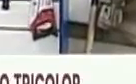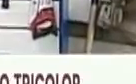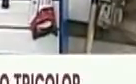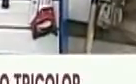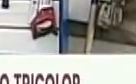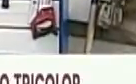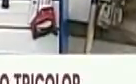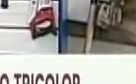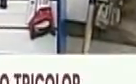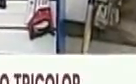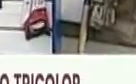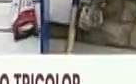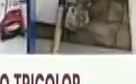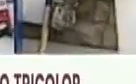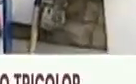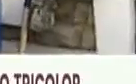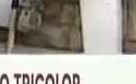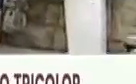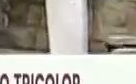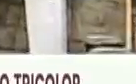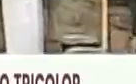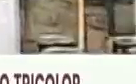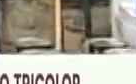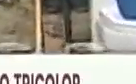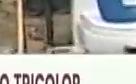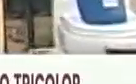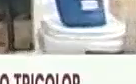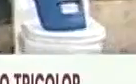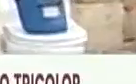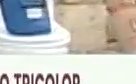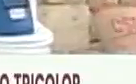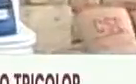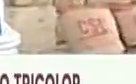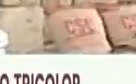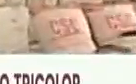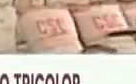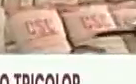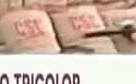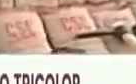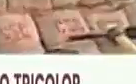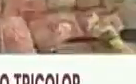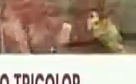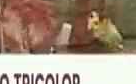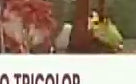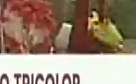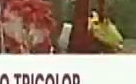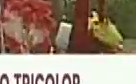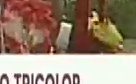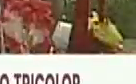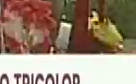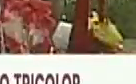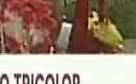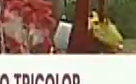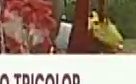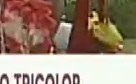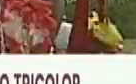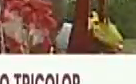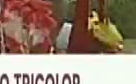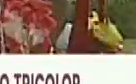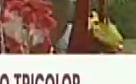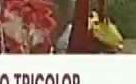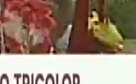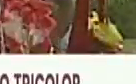tiene coherencia y sentido con esta gran misión social que prioriza en